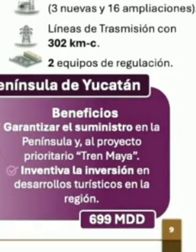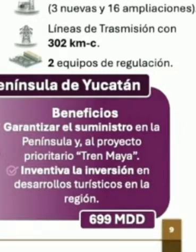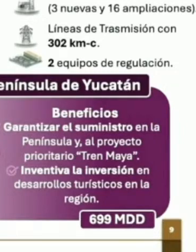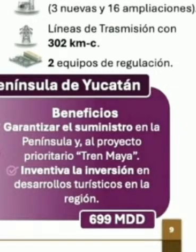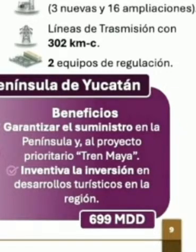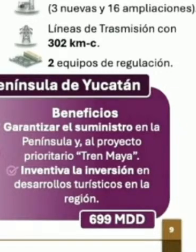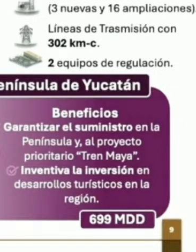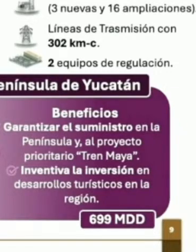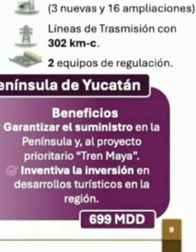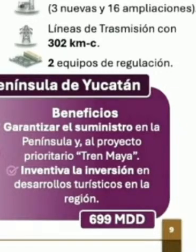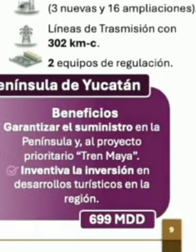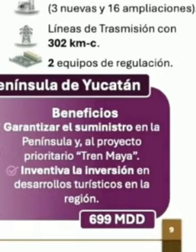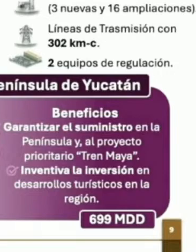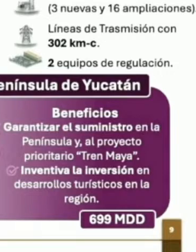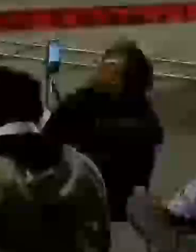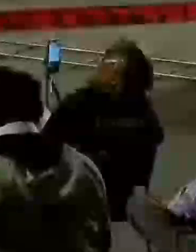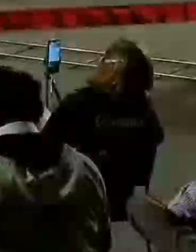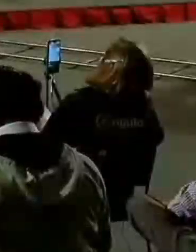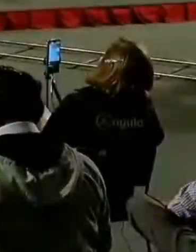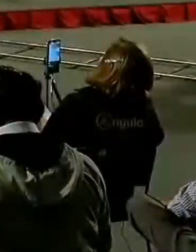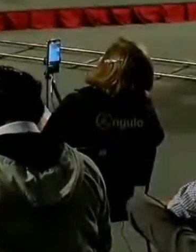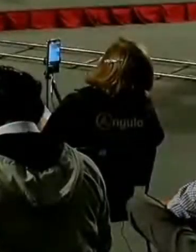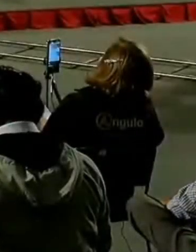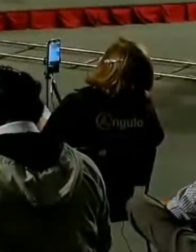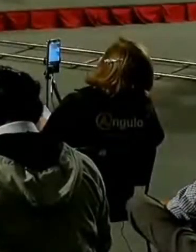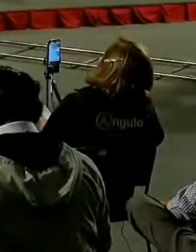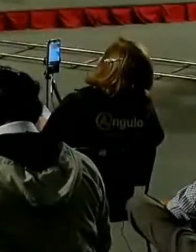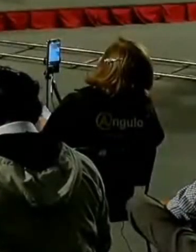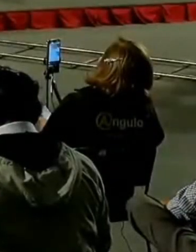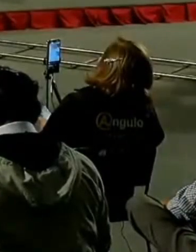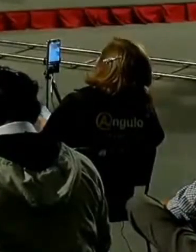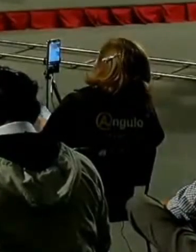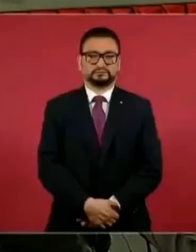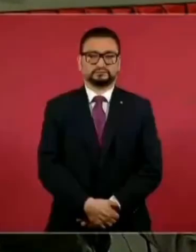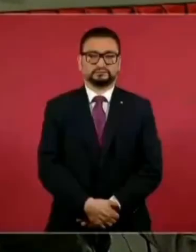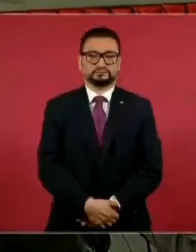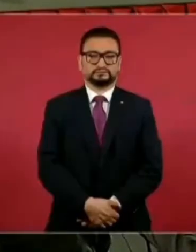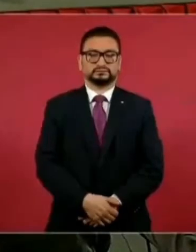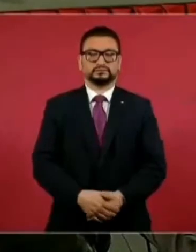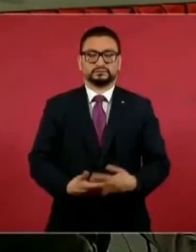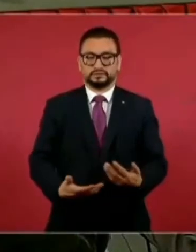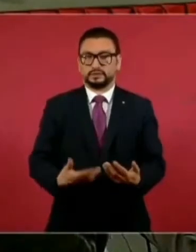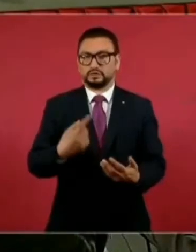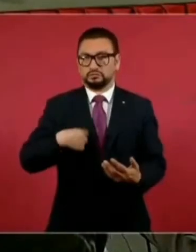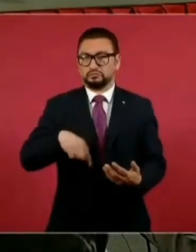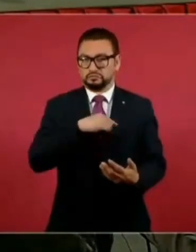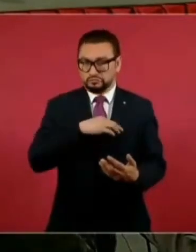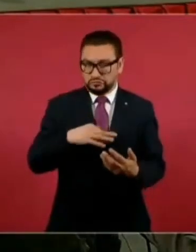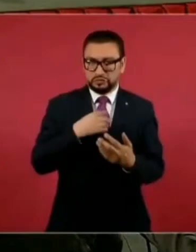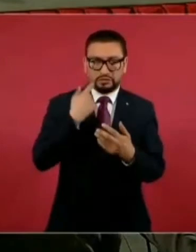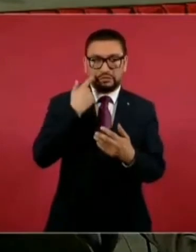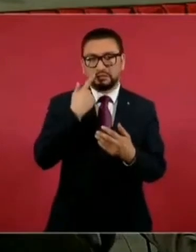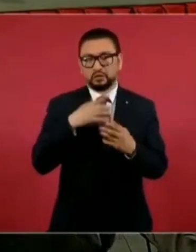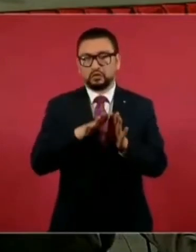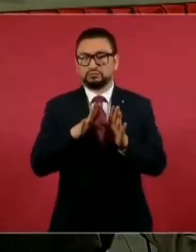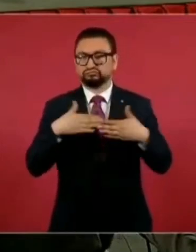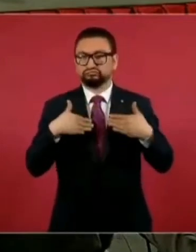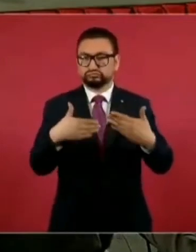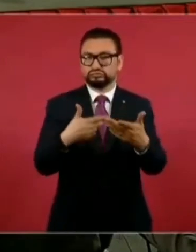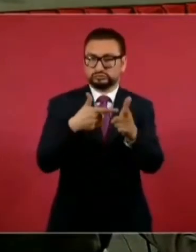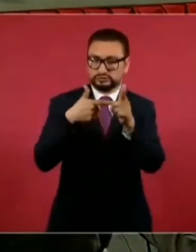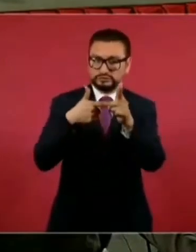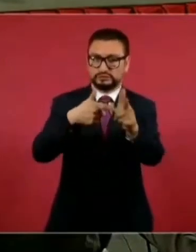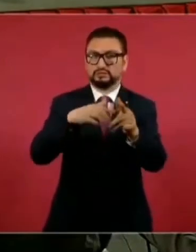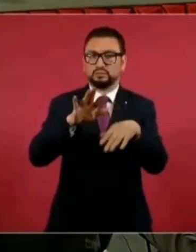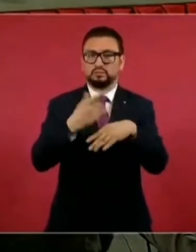energía. Independientemente de lo que les decía, que nos va a dar una confiabilidad y una continuidad al